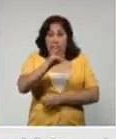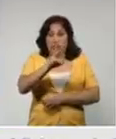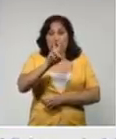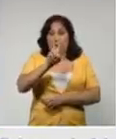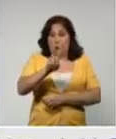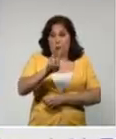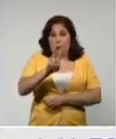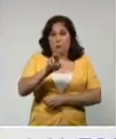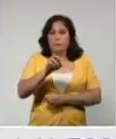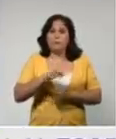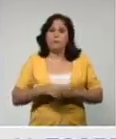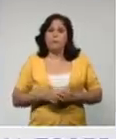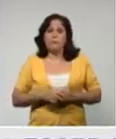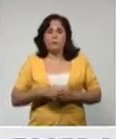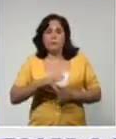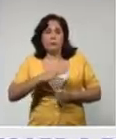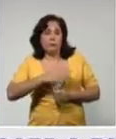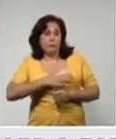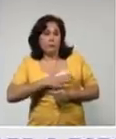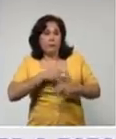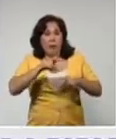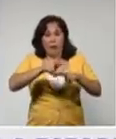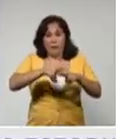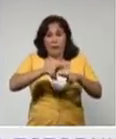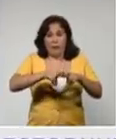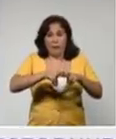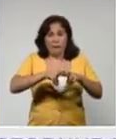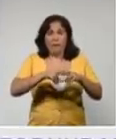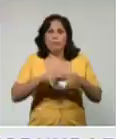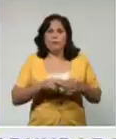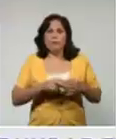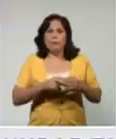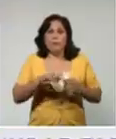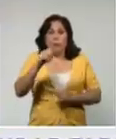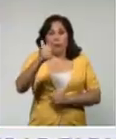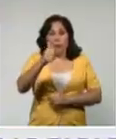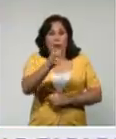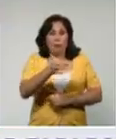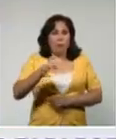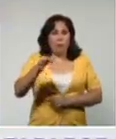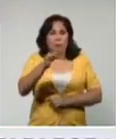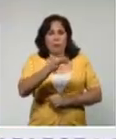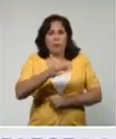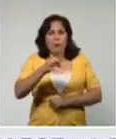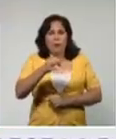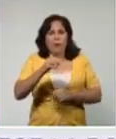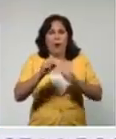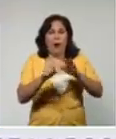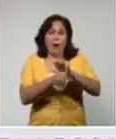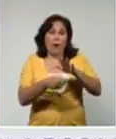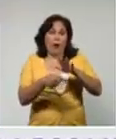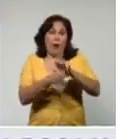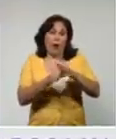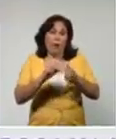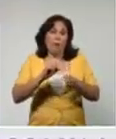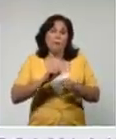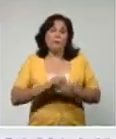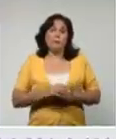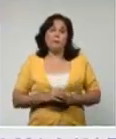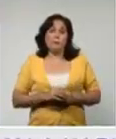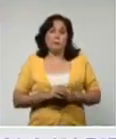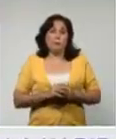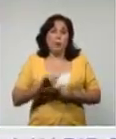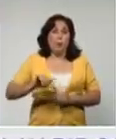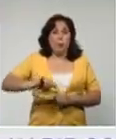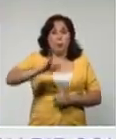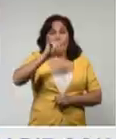diagnosticados pertenecientes a La Habana, pues hay 10 del municipio Arroyo Naranjo, de Boyeros